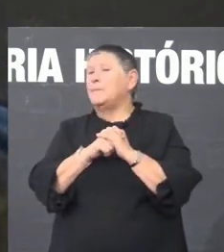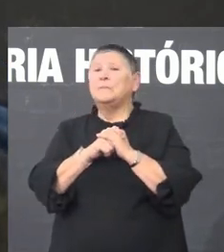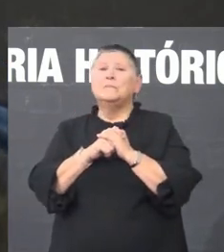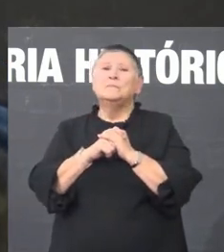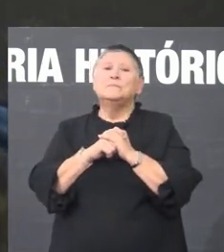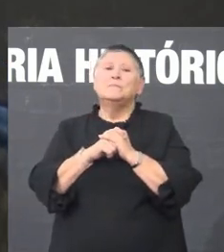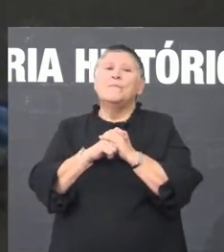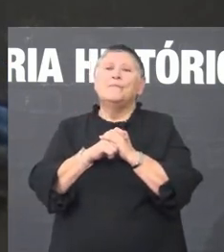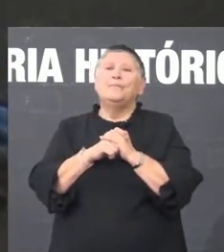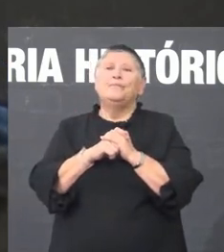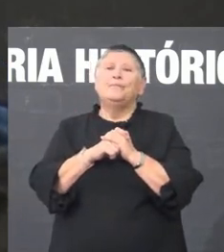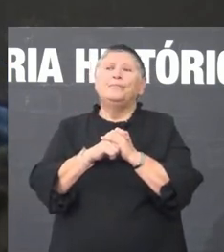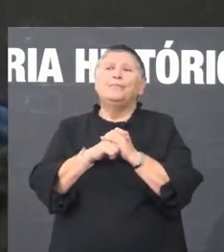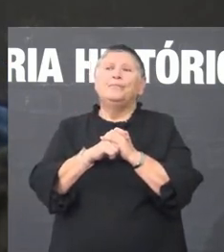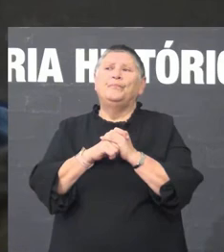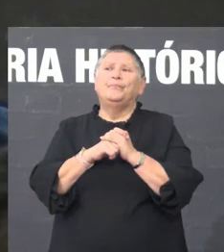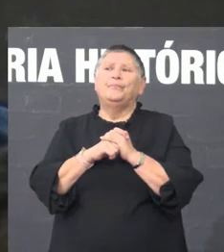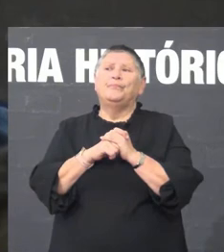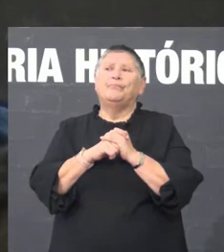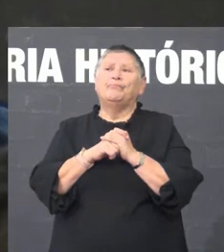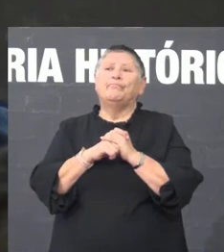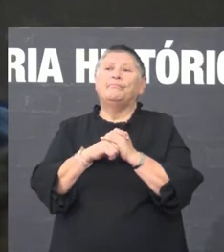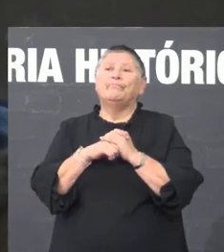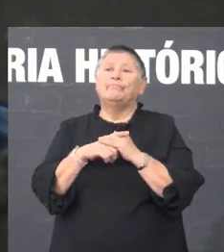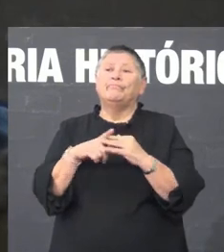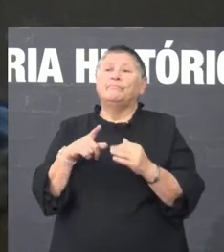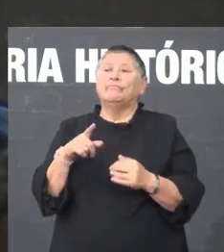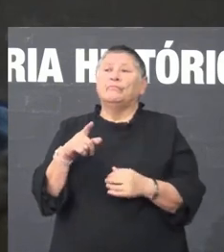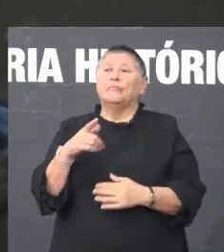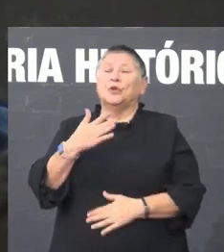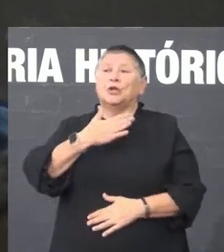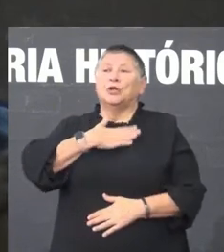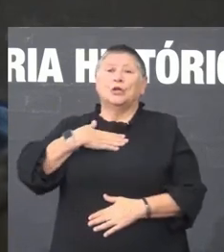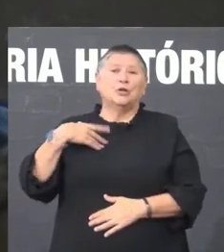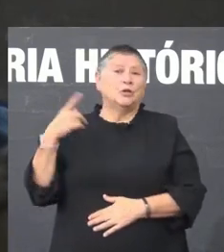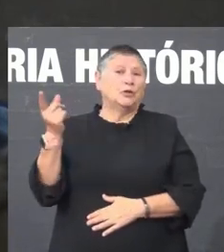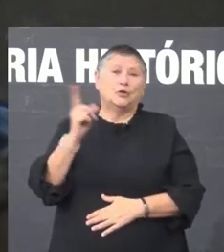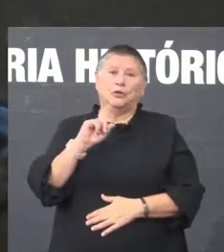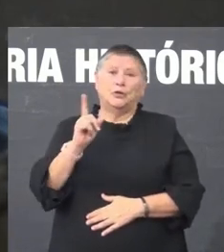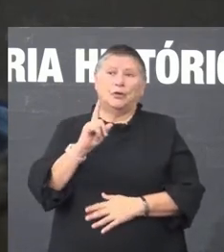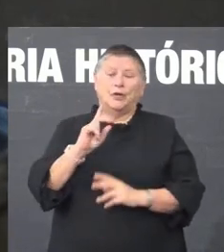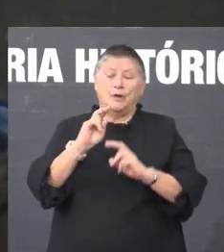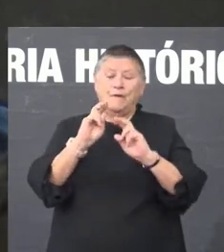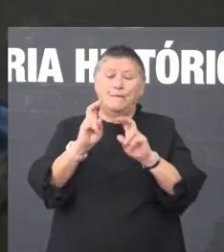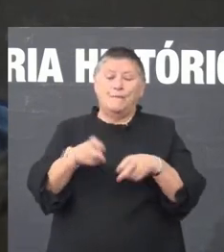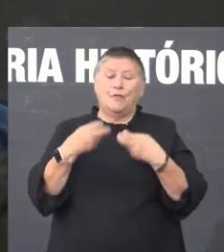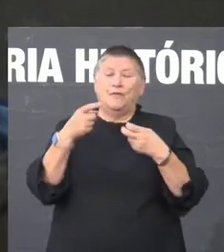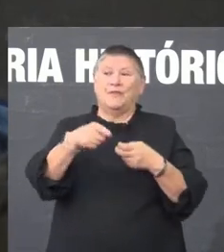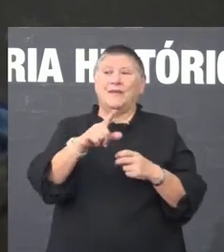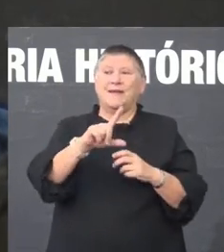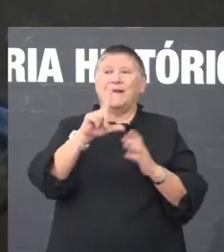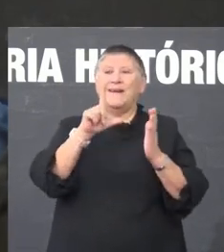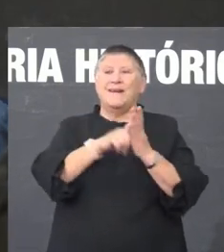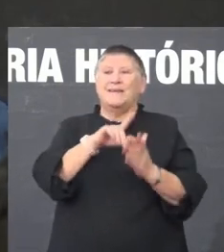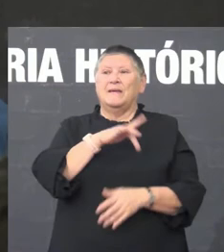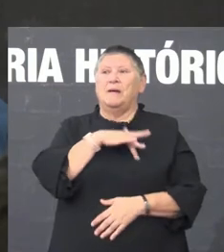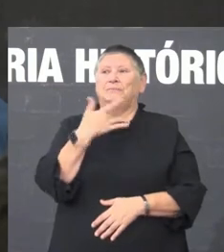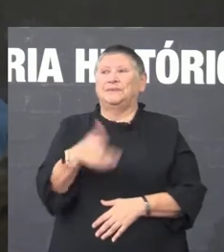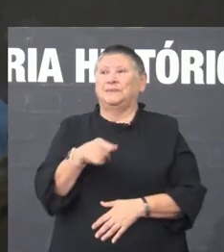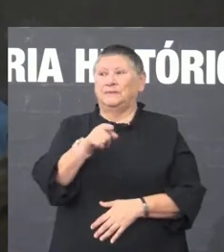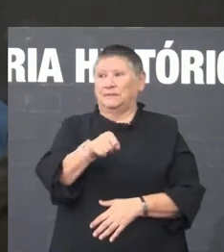se han negado a modificar la ley de amnistía. Ya no digo